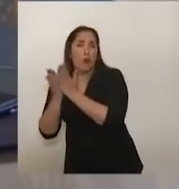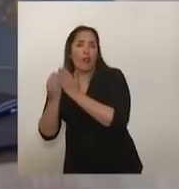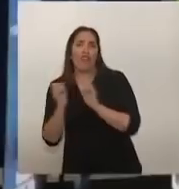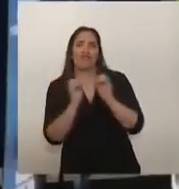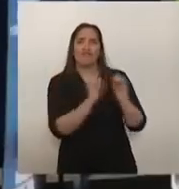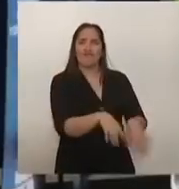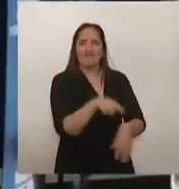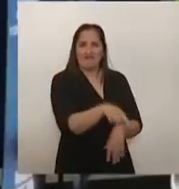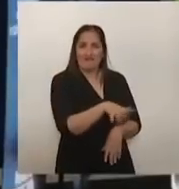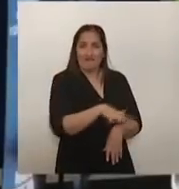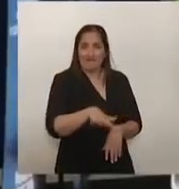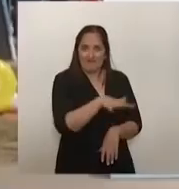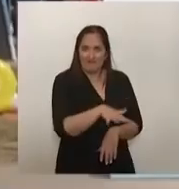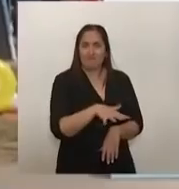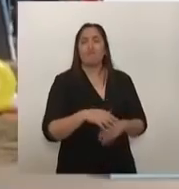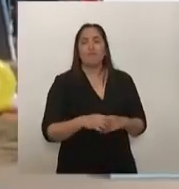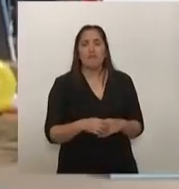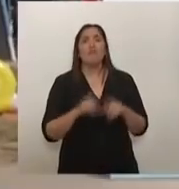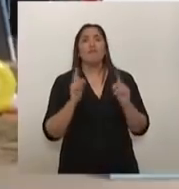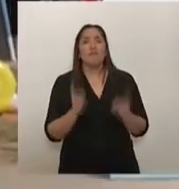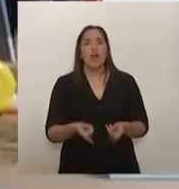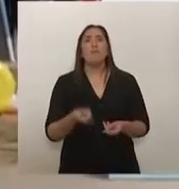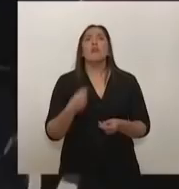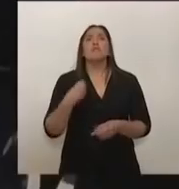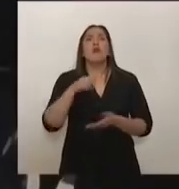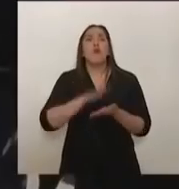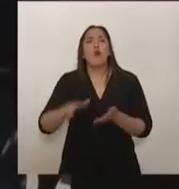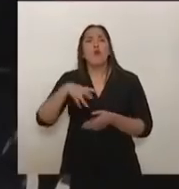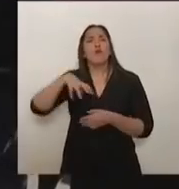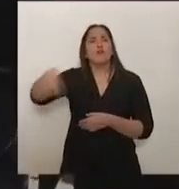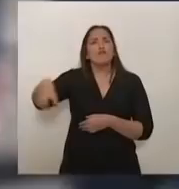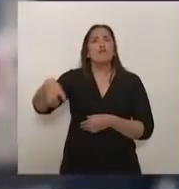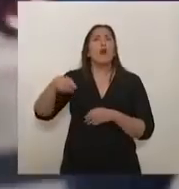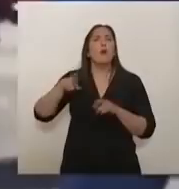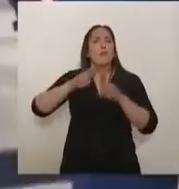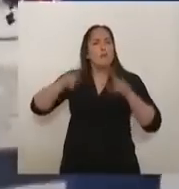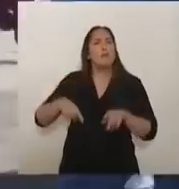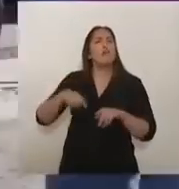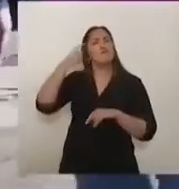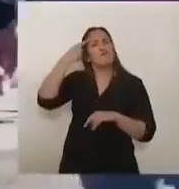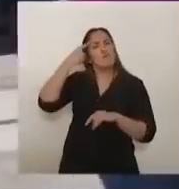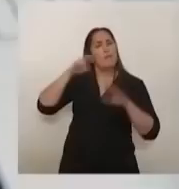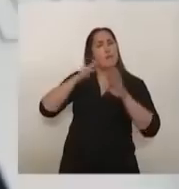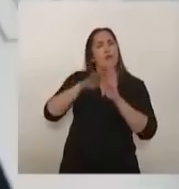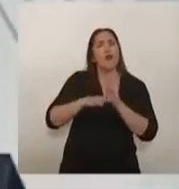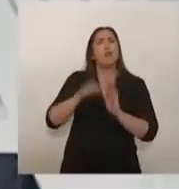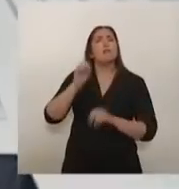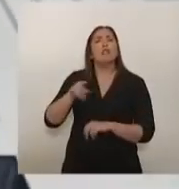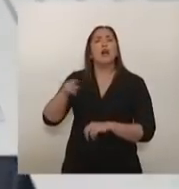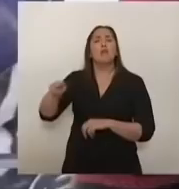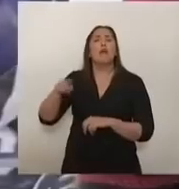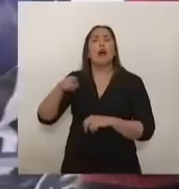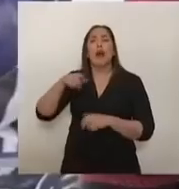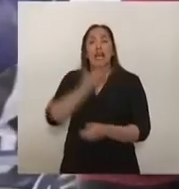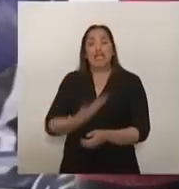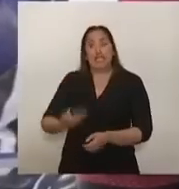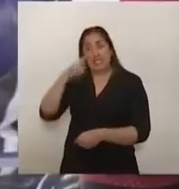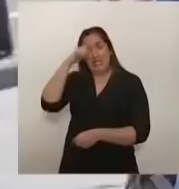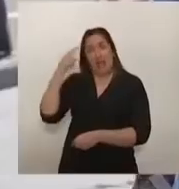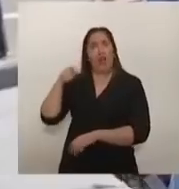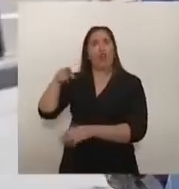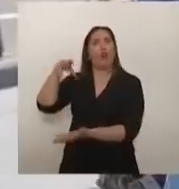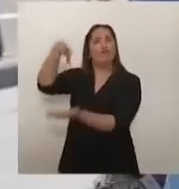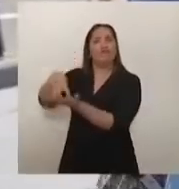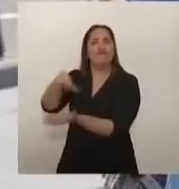tranquilos. Dejamos también El Estado en tu barrio, un programa que resolvió más de 7 millones de trámites en lugares a donde el